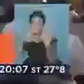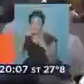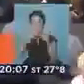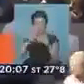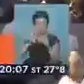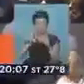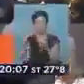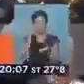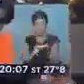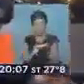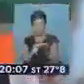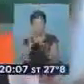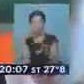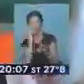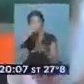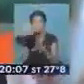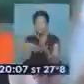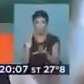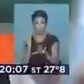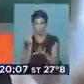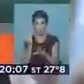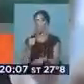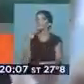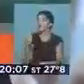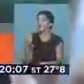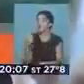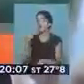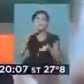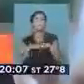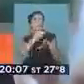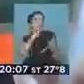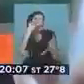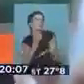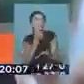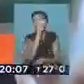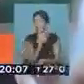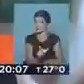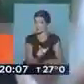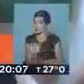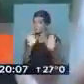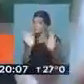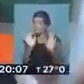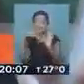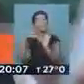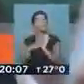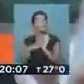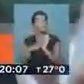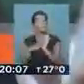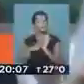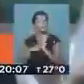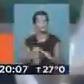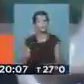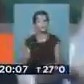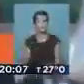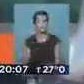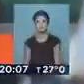coro. Esto no significa una presunción ni de culpabilidad ni de inocencia de nadie, pero sí de que no hay nadie que